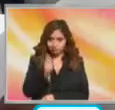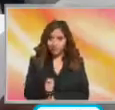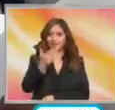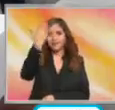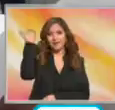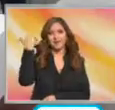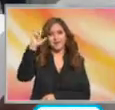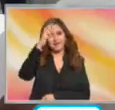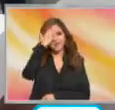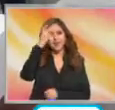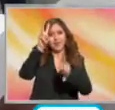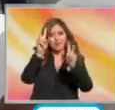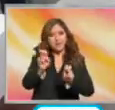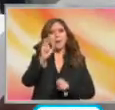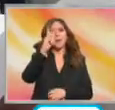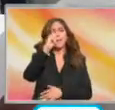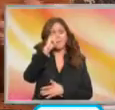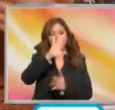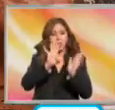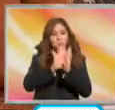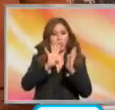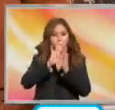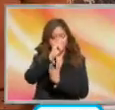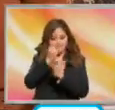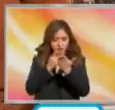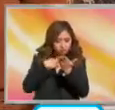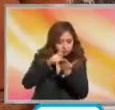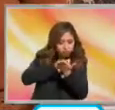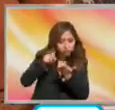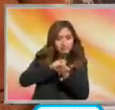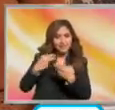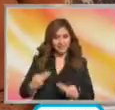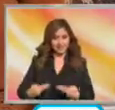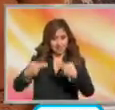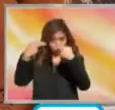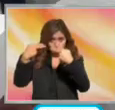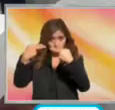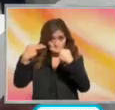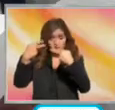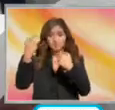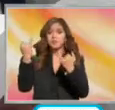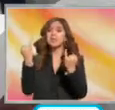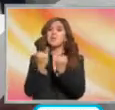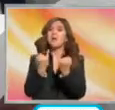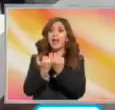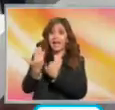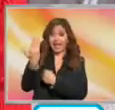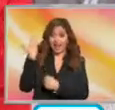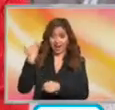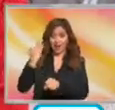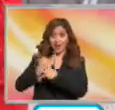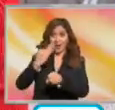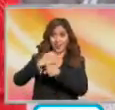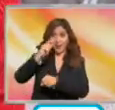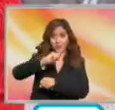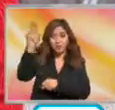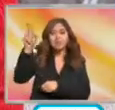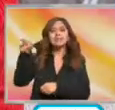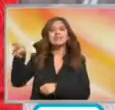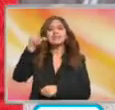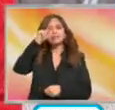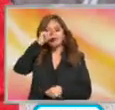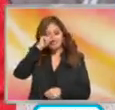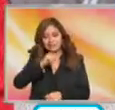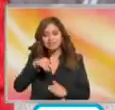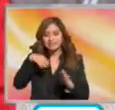es nuestra ¿no? La base, claro, pero también pasó por muchas frustraciones, por muchos tropiezos. Que seguramente le hicieron dudar de si